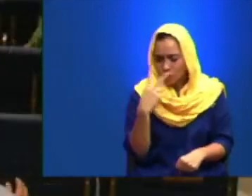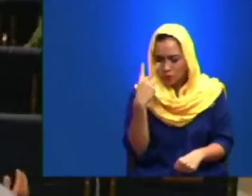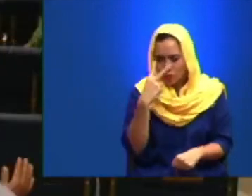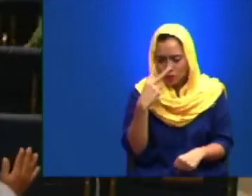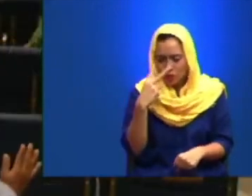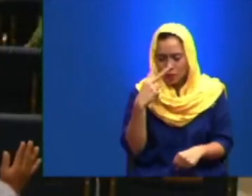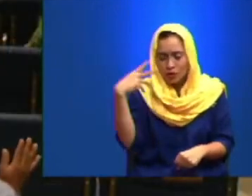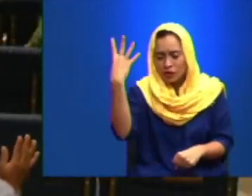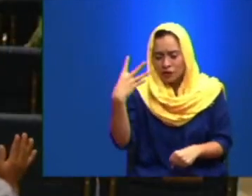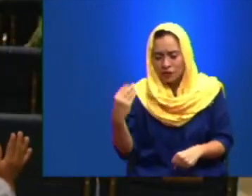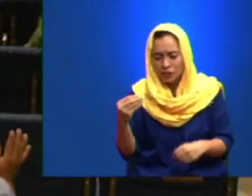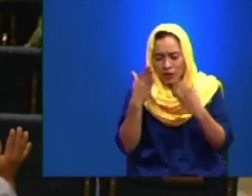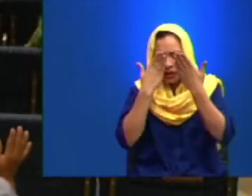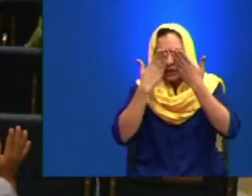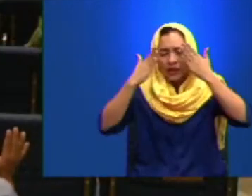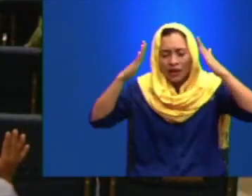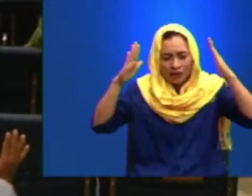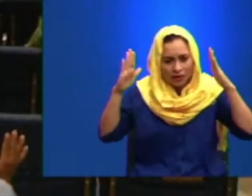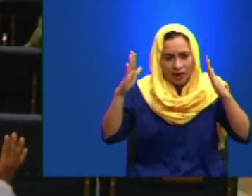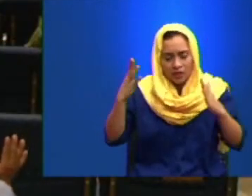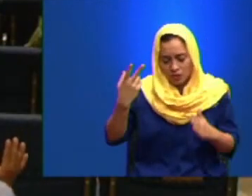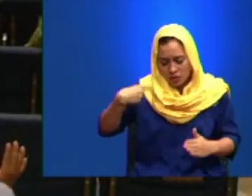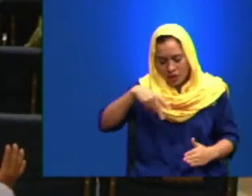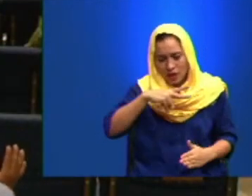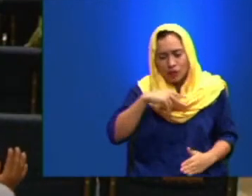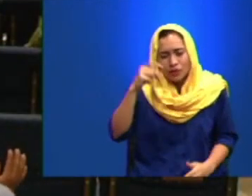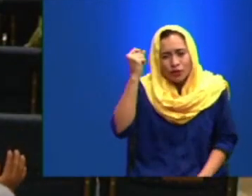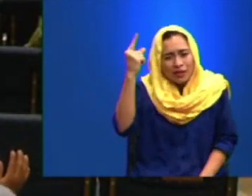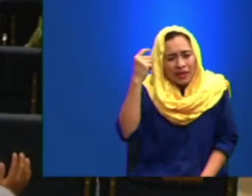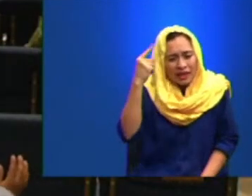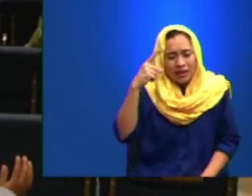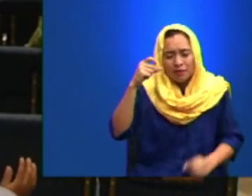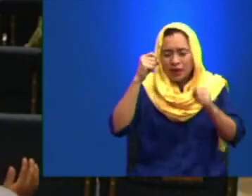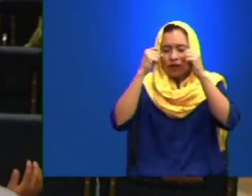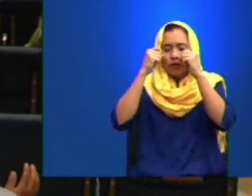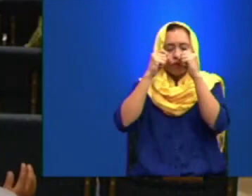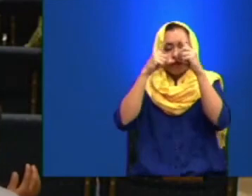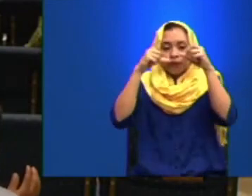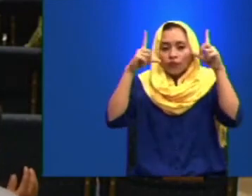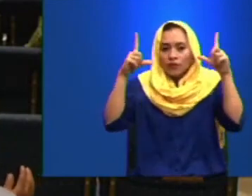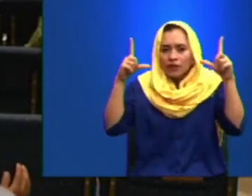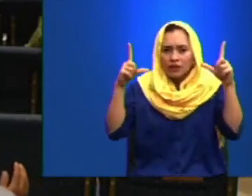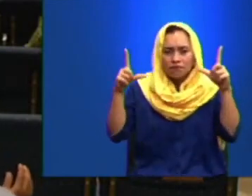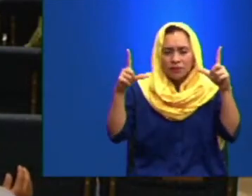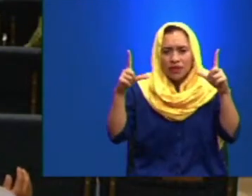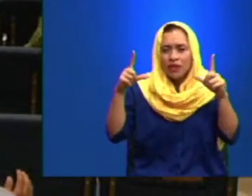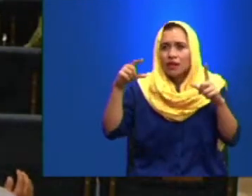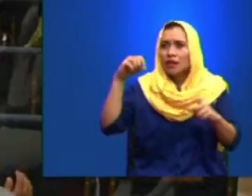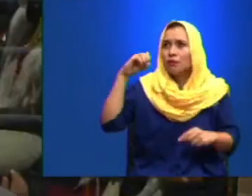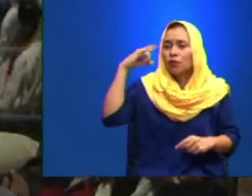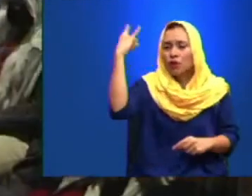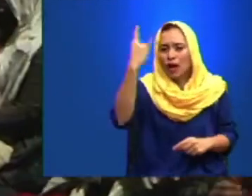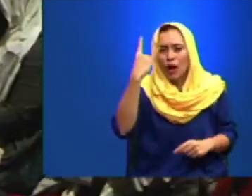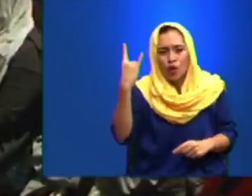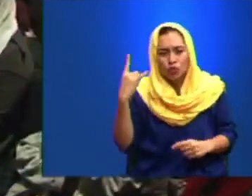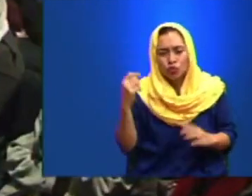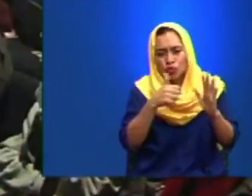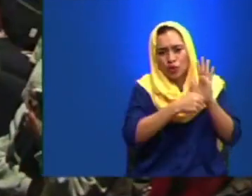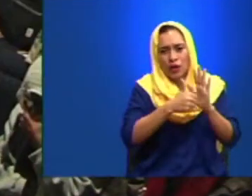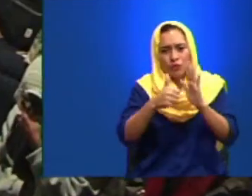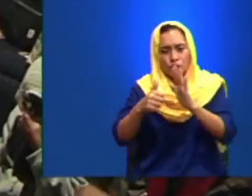abiertos a que nuestro entendimiento se ha despertado señor por la unción apostólica